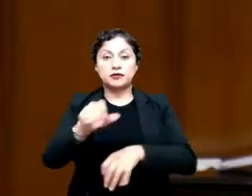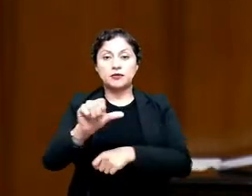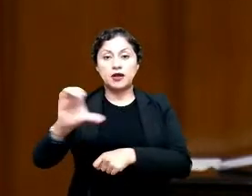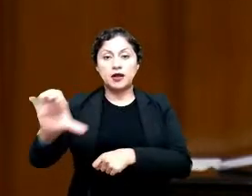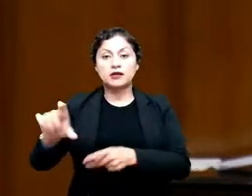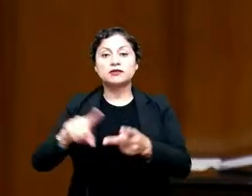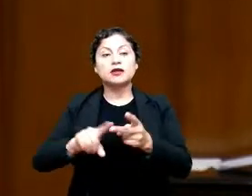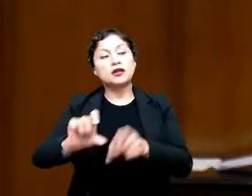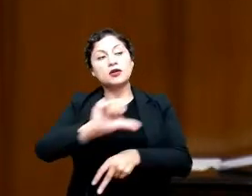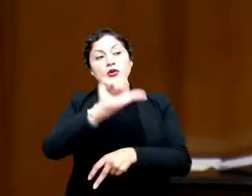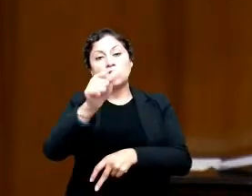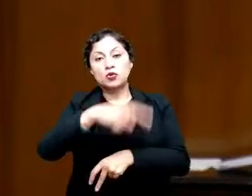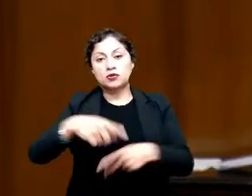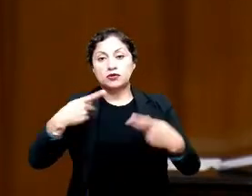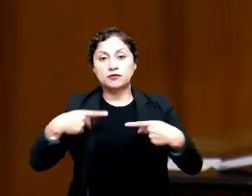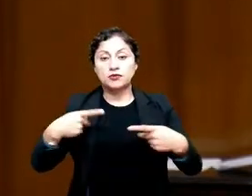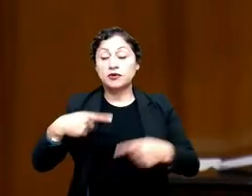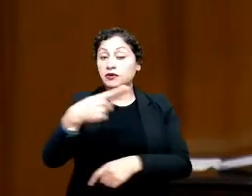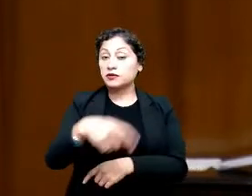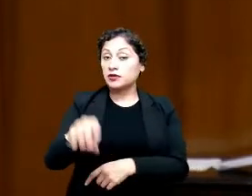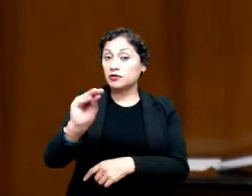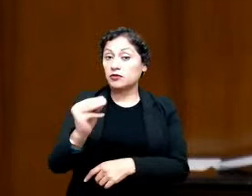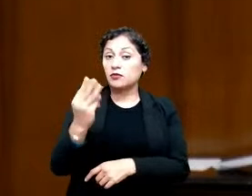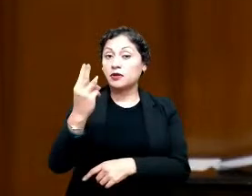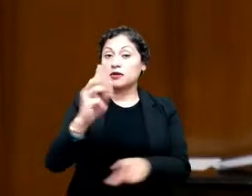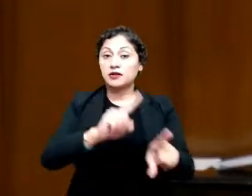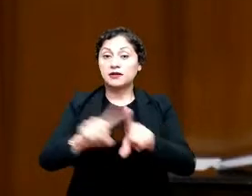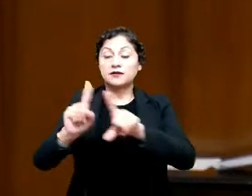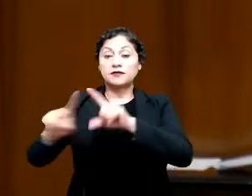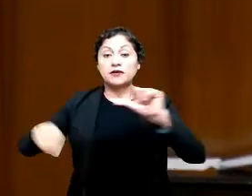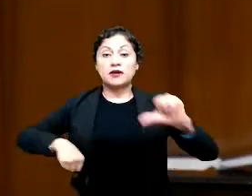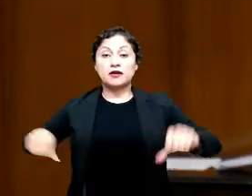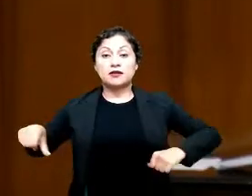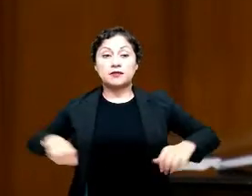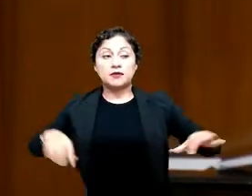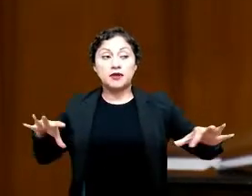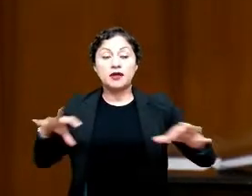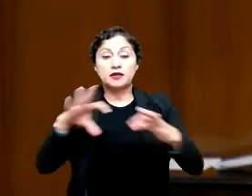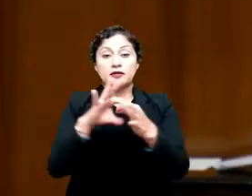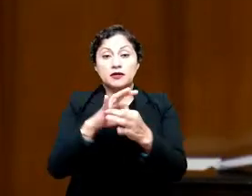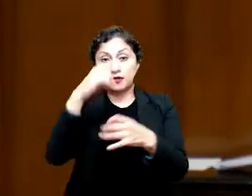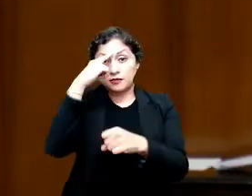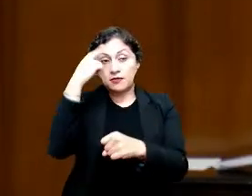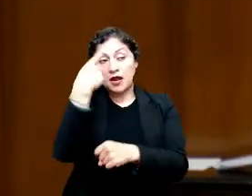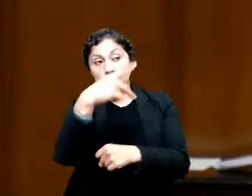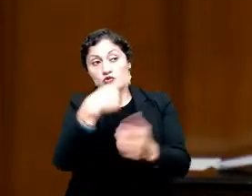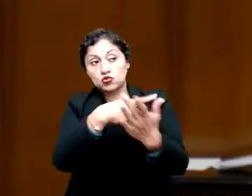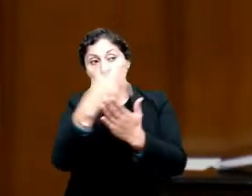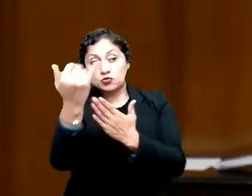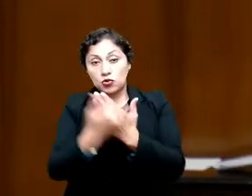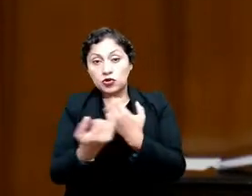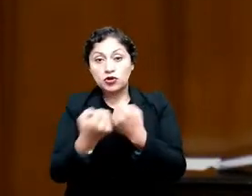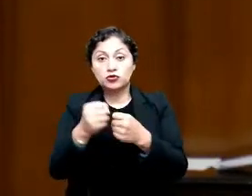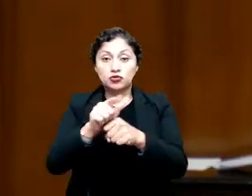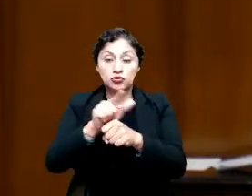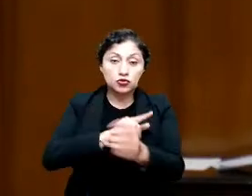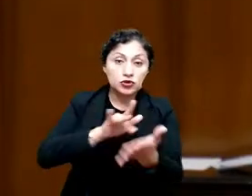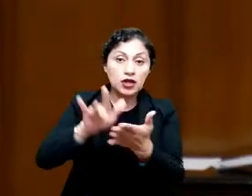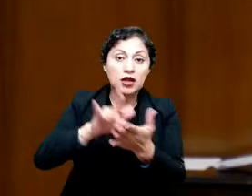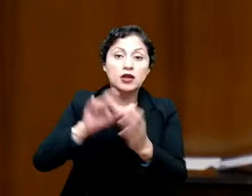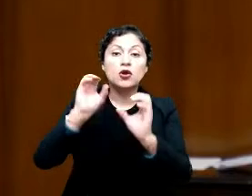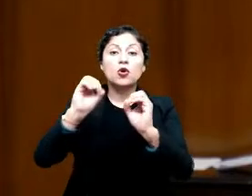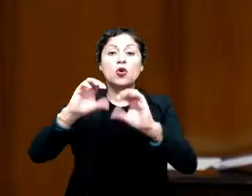ciudadanía, 193 acciones de vinculación para mejorar sus proyectos de impacto social y